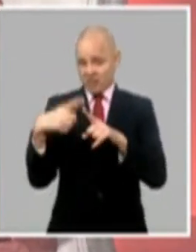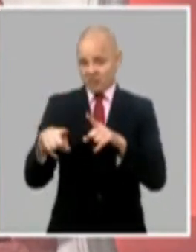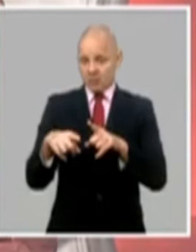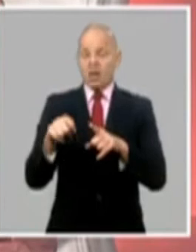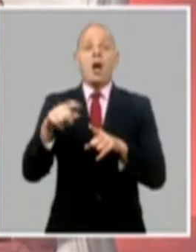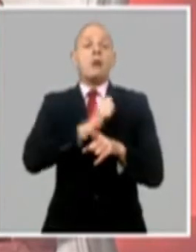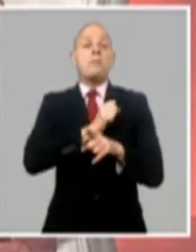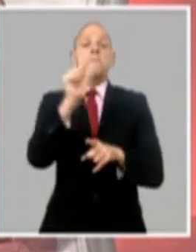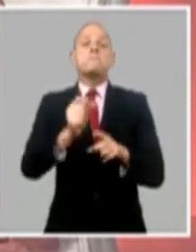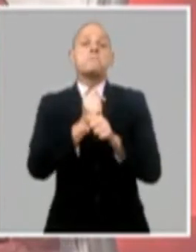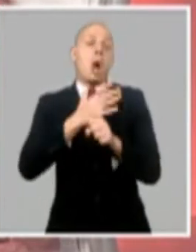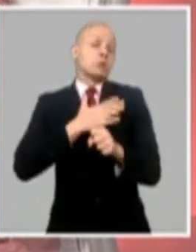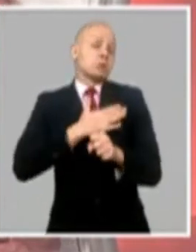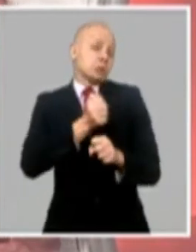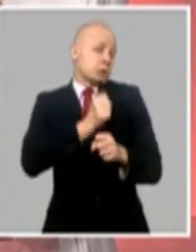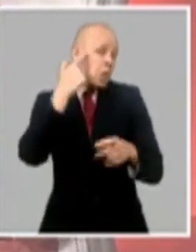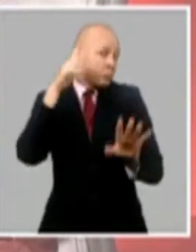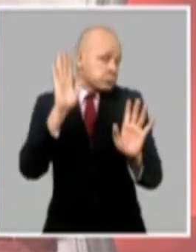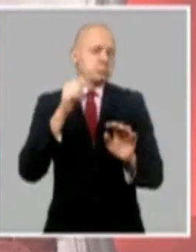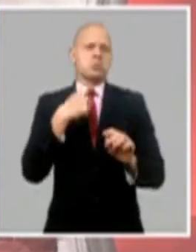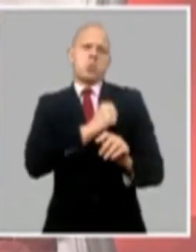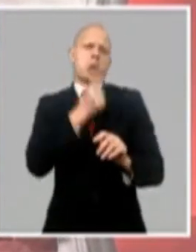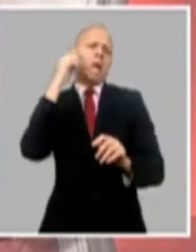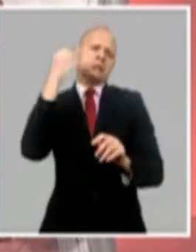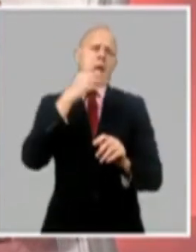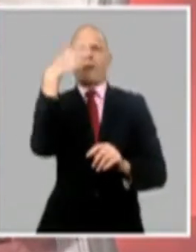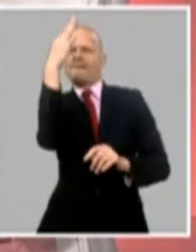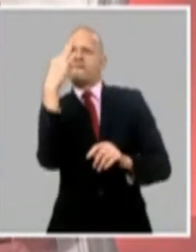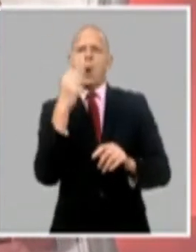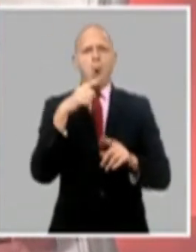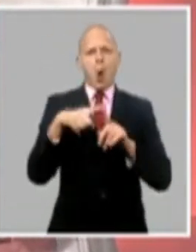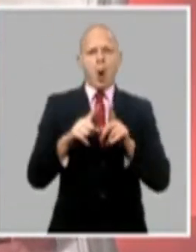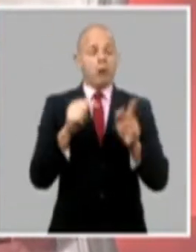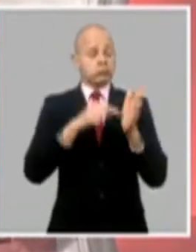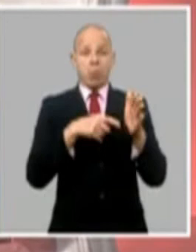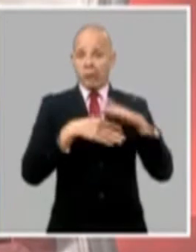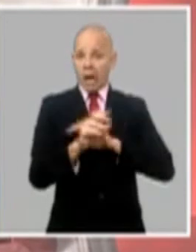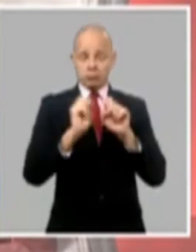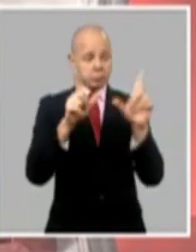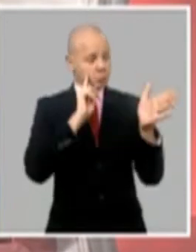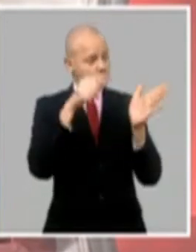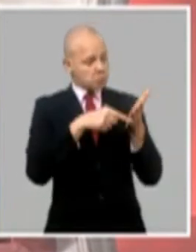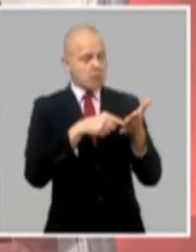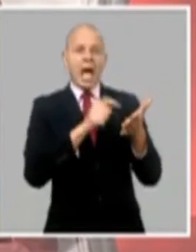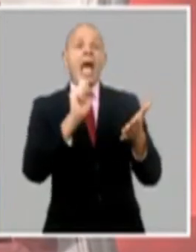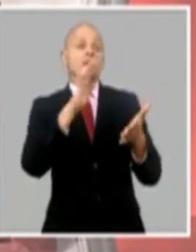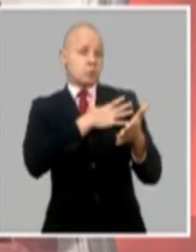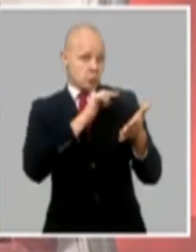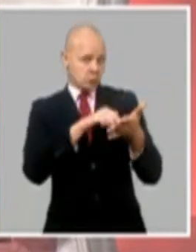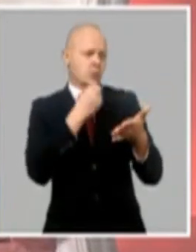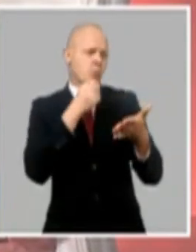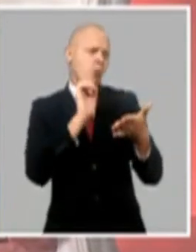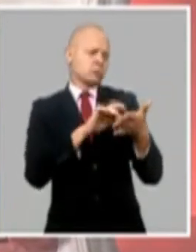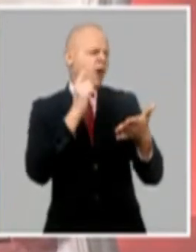para las formas no estatales de gestión, porque eso va a una mayor calidad en el servicio que se presta. Hay